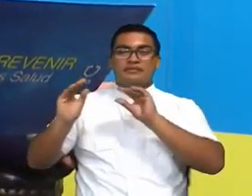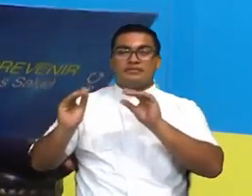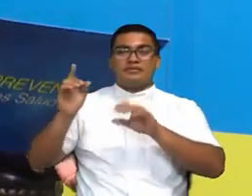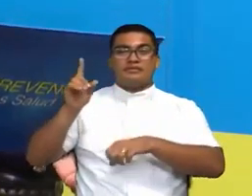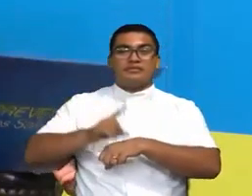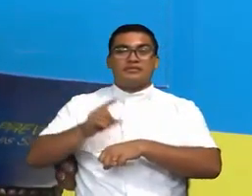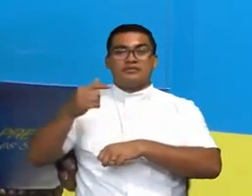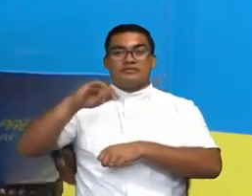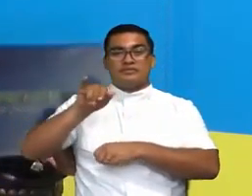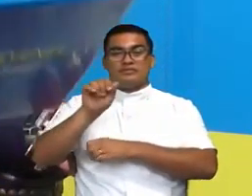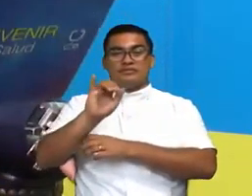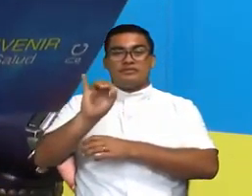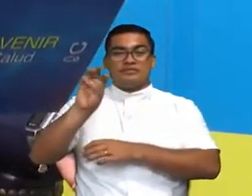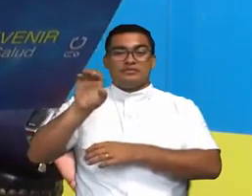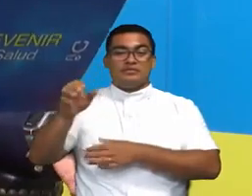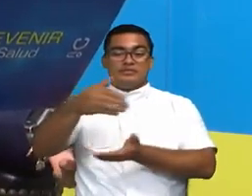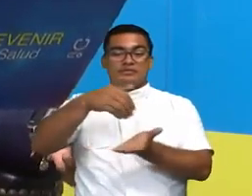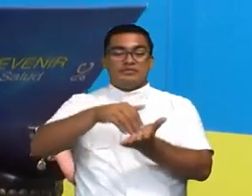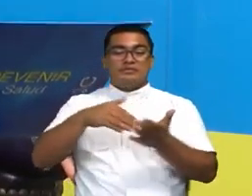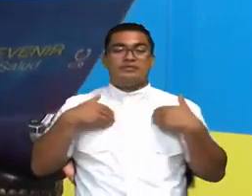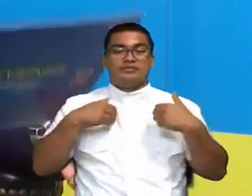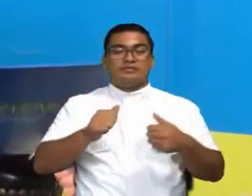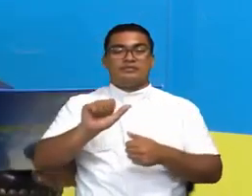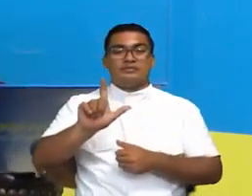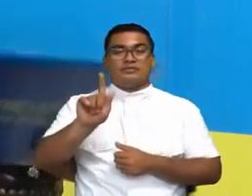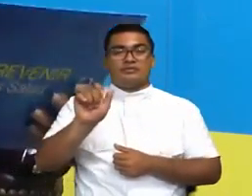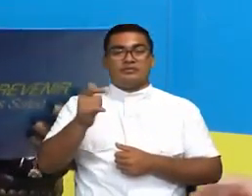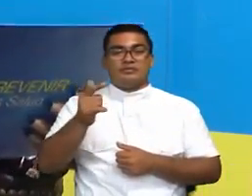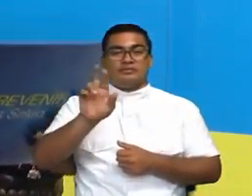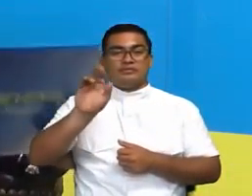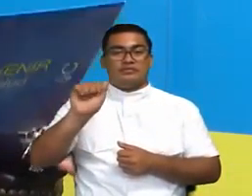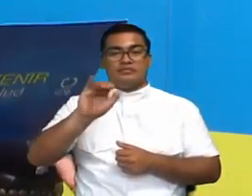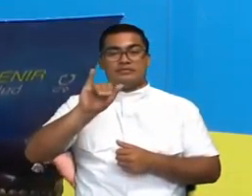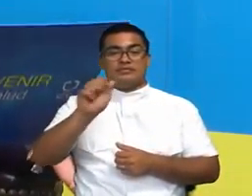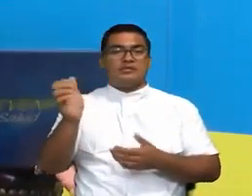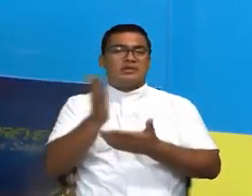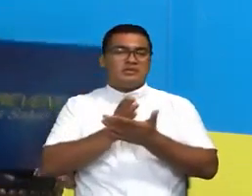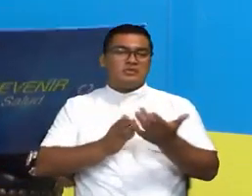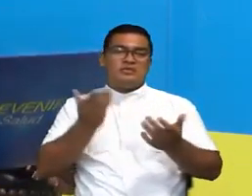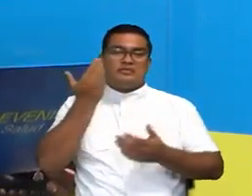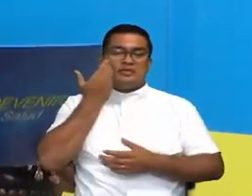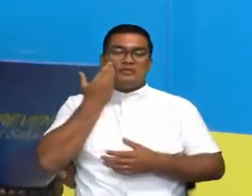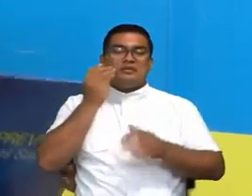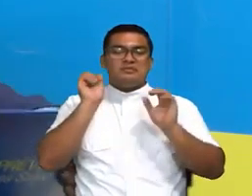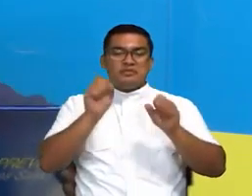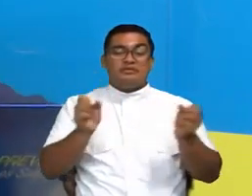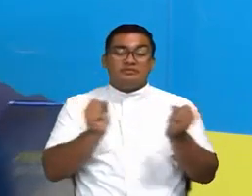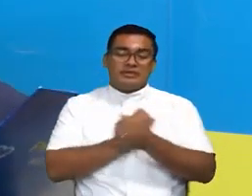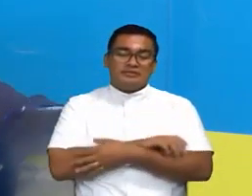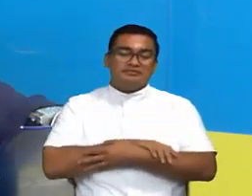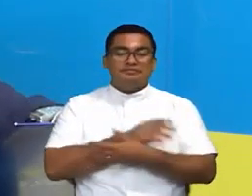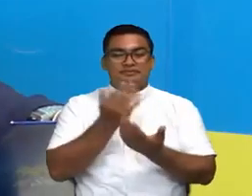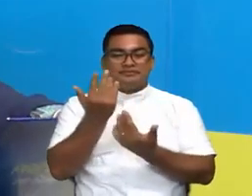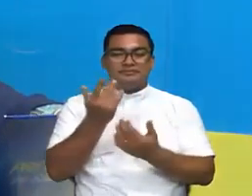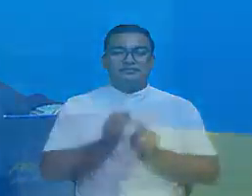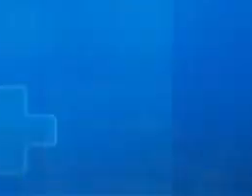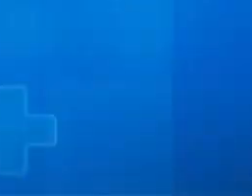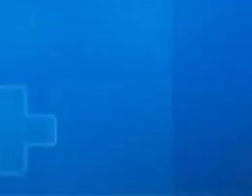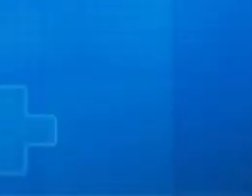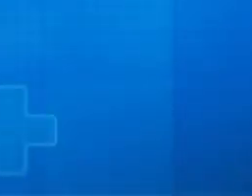Jaime Romero del Centro de Salud Altagracia sobre las enfermedades que son más frecuentes durante el frío. Ya volvemos.